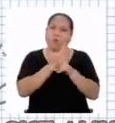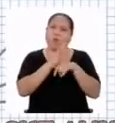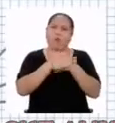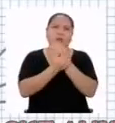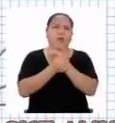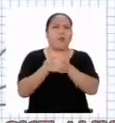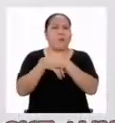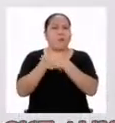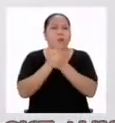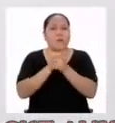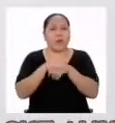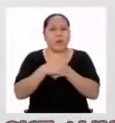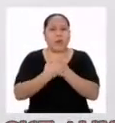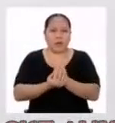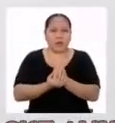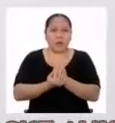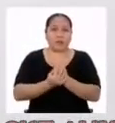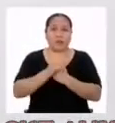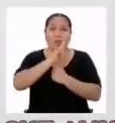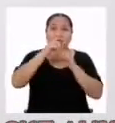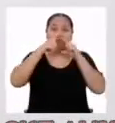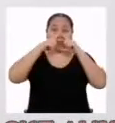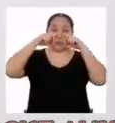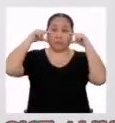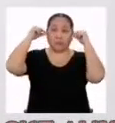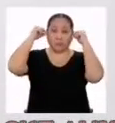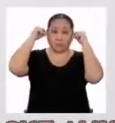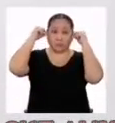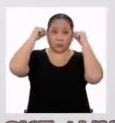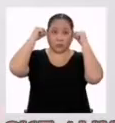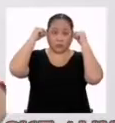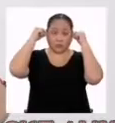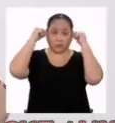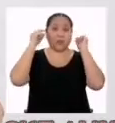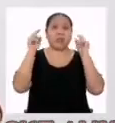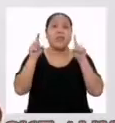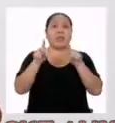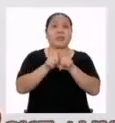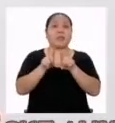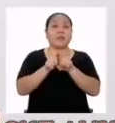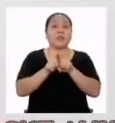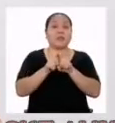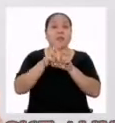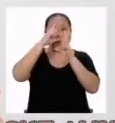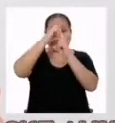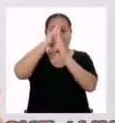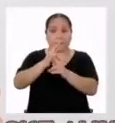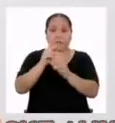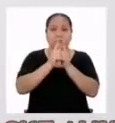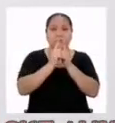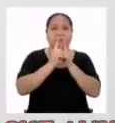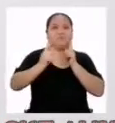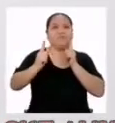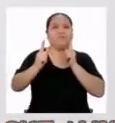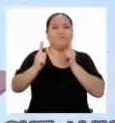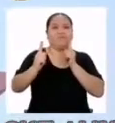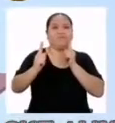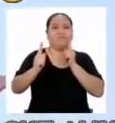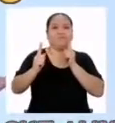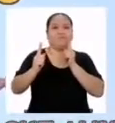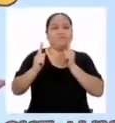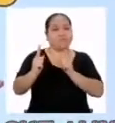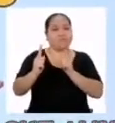de manos y el uso de mascarillas. Y por supuesto, respetar el distanciamiento social. Así